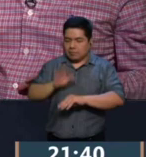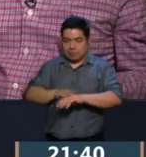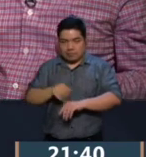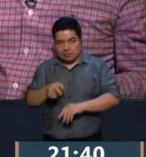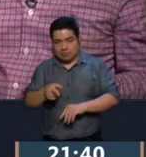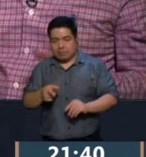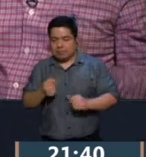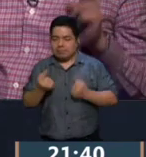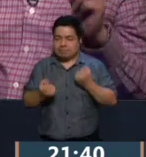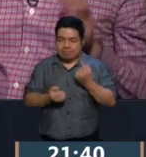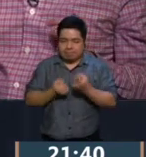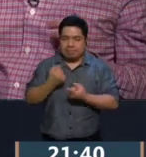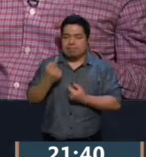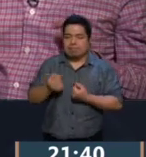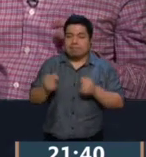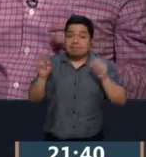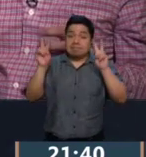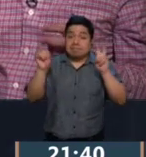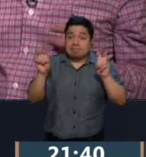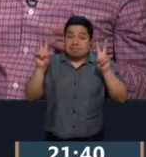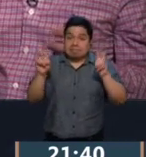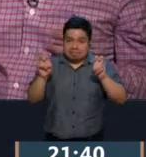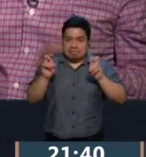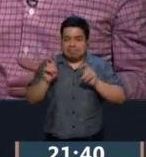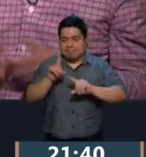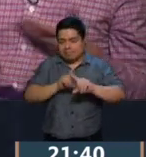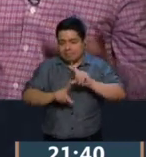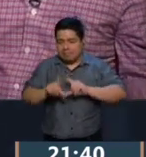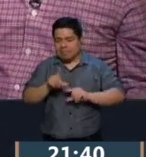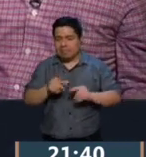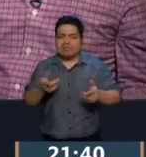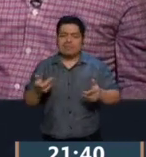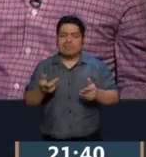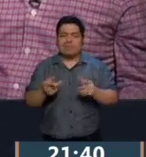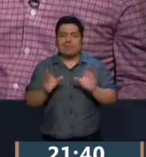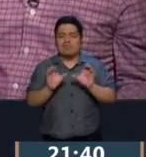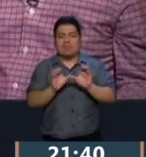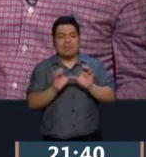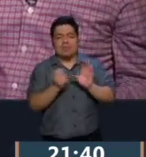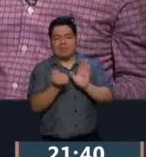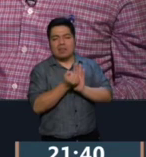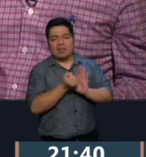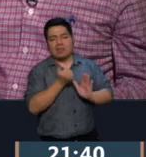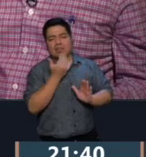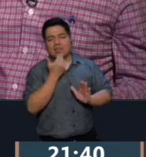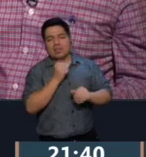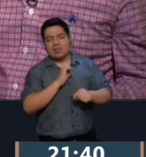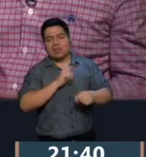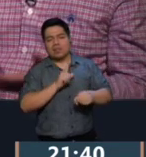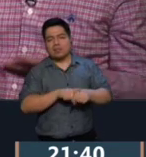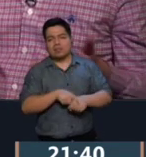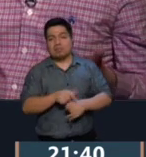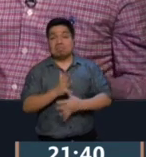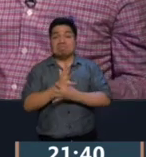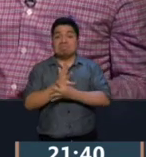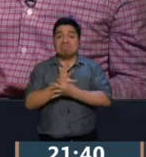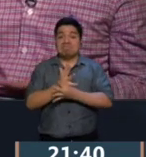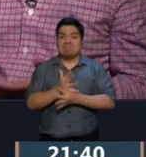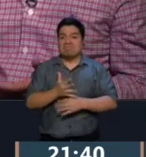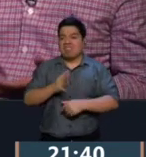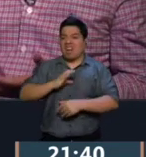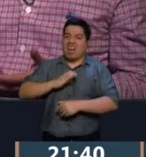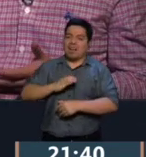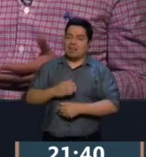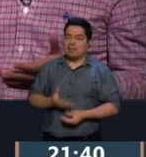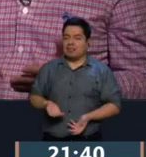gente que exhibió unos supuestos análisis de un laboratorio que ni siquiera está especializado en ese tema y ya decían que había cancerígenos.